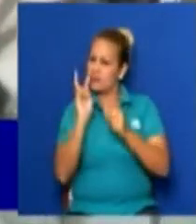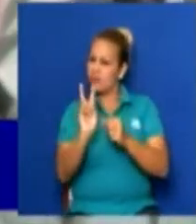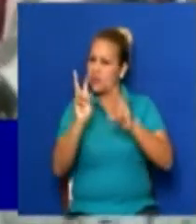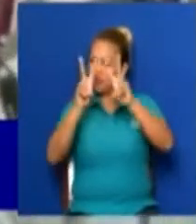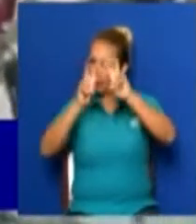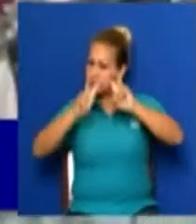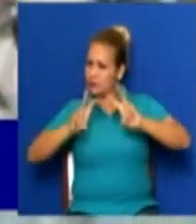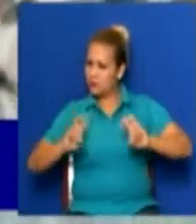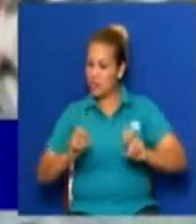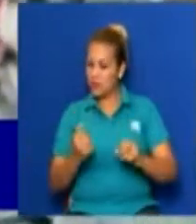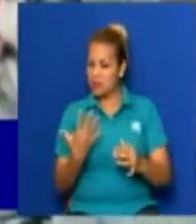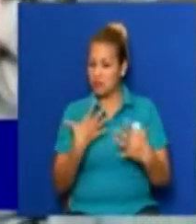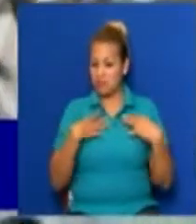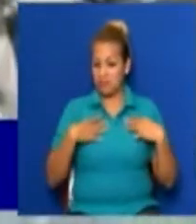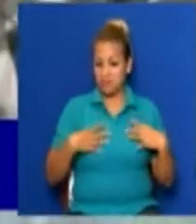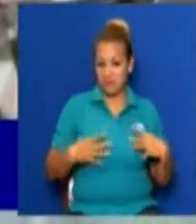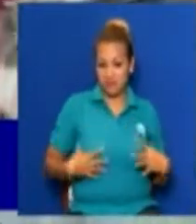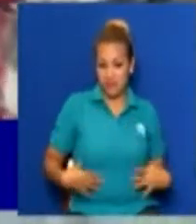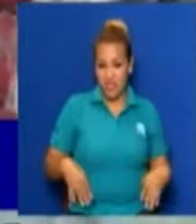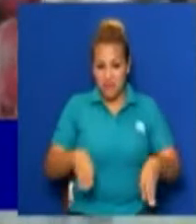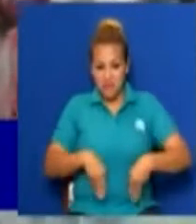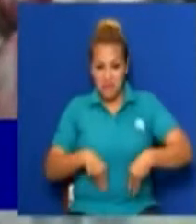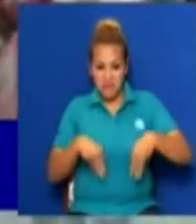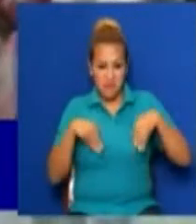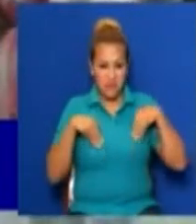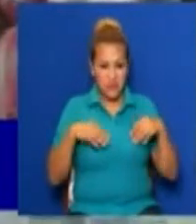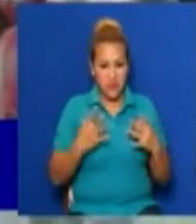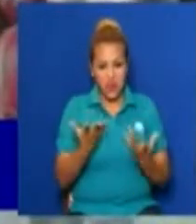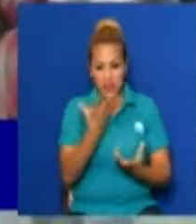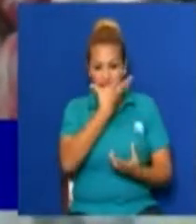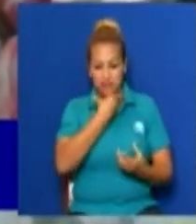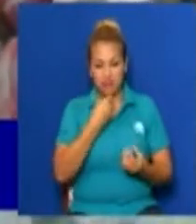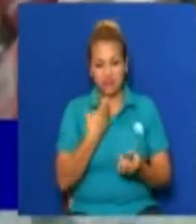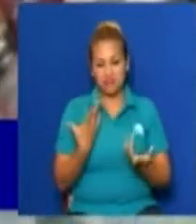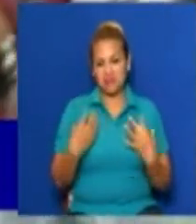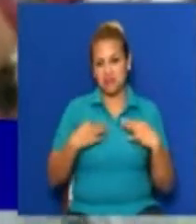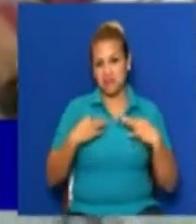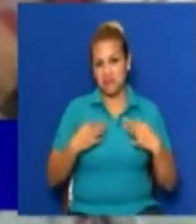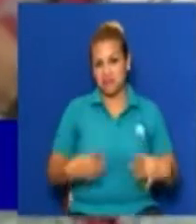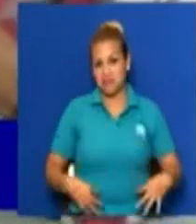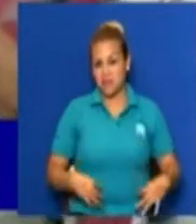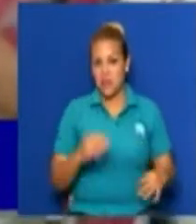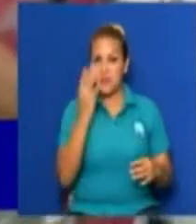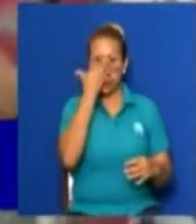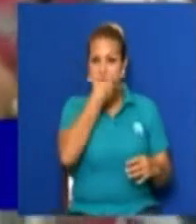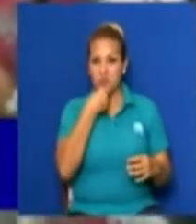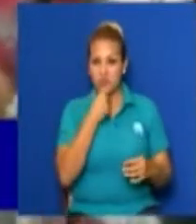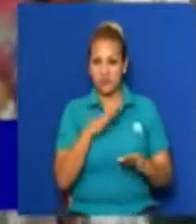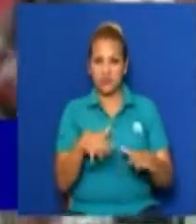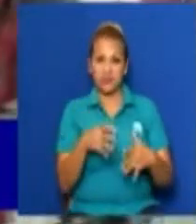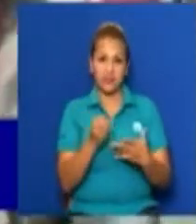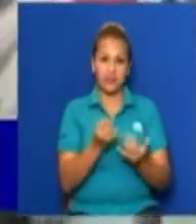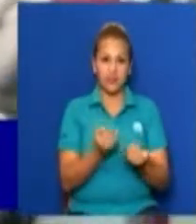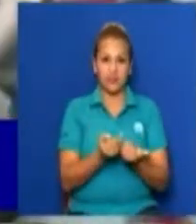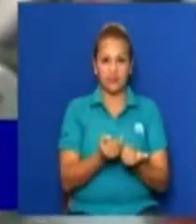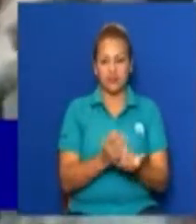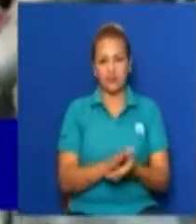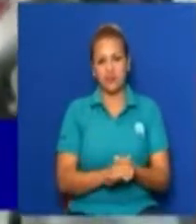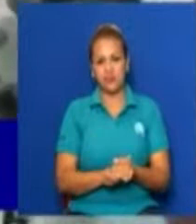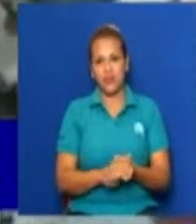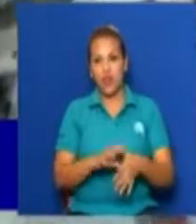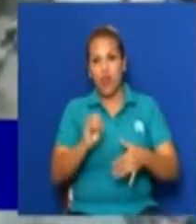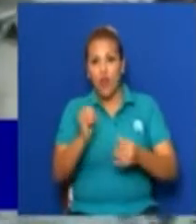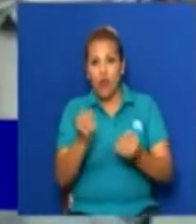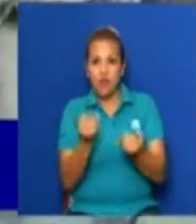la que no se viste bien, la que está siempre a la moda, la que está... Es una serie de discriminaciones, ya no hablemos de las mujeres con discapacidad o